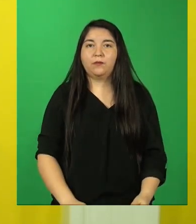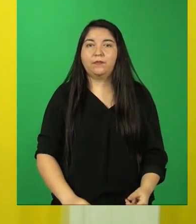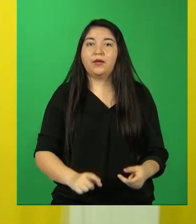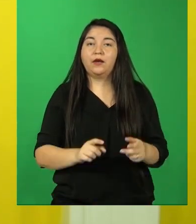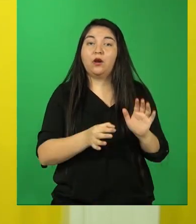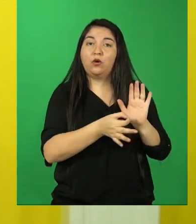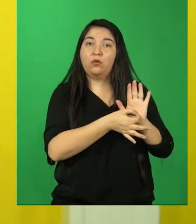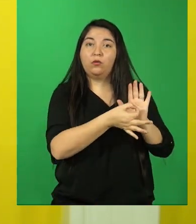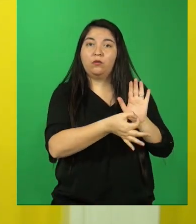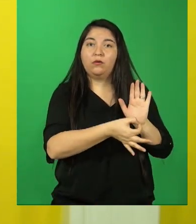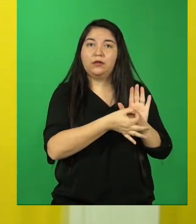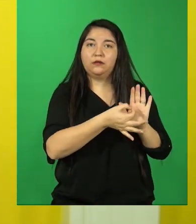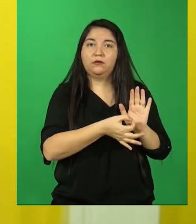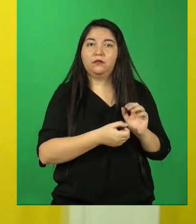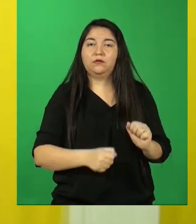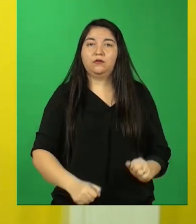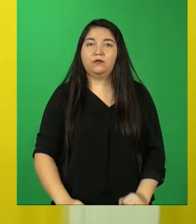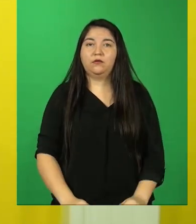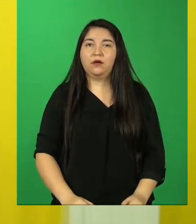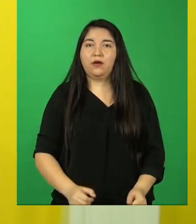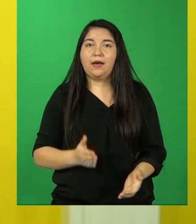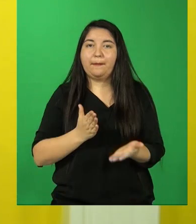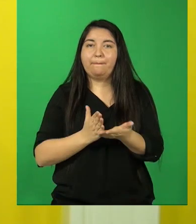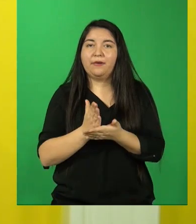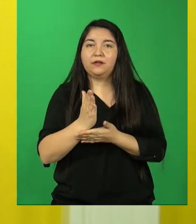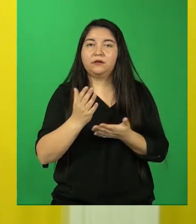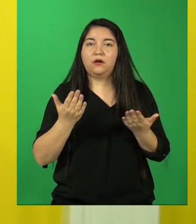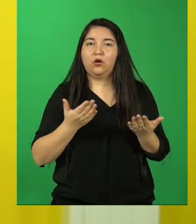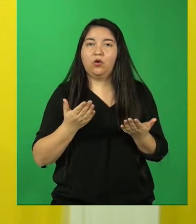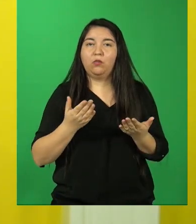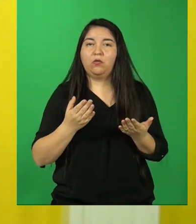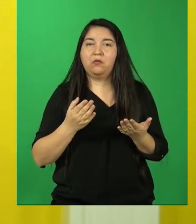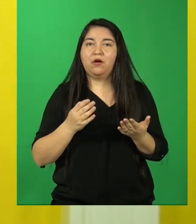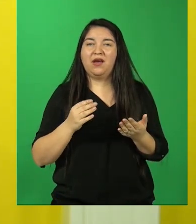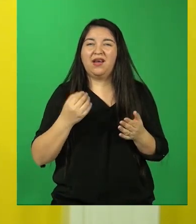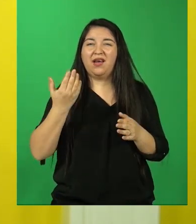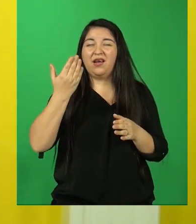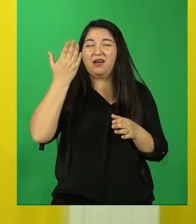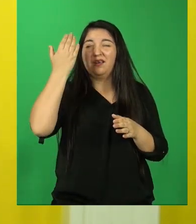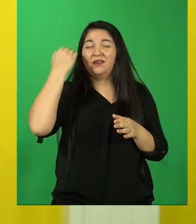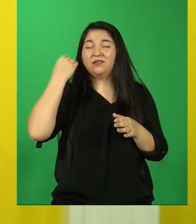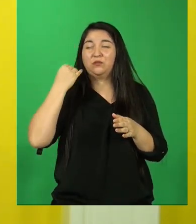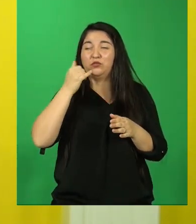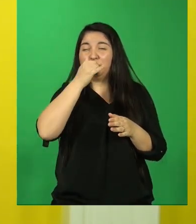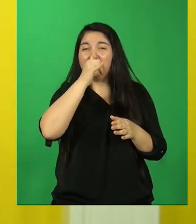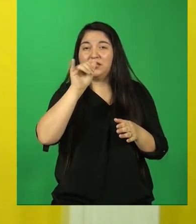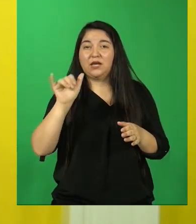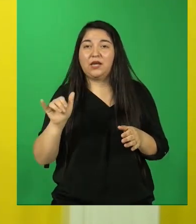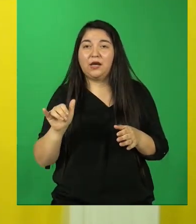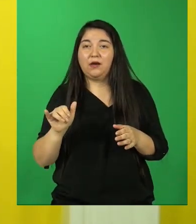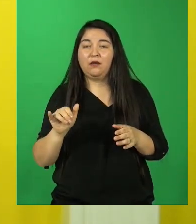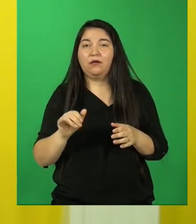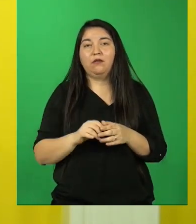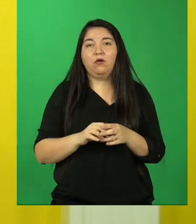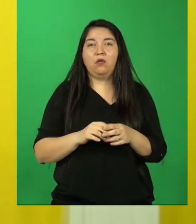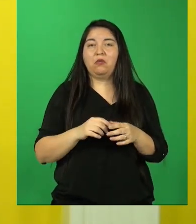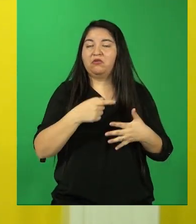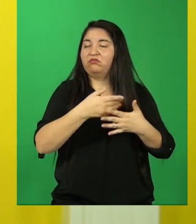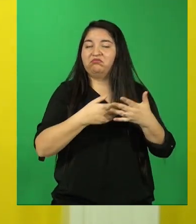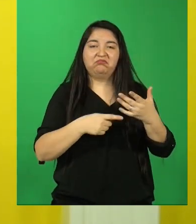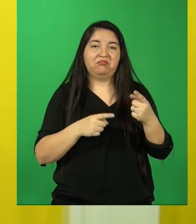cuentos generalmente se inician con había una vez, érase una vez, hace